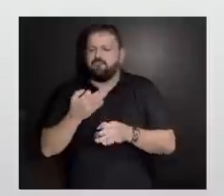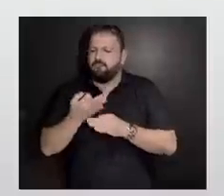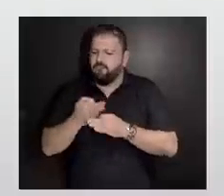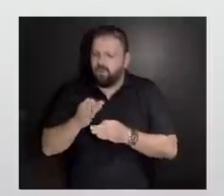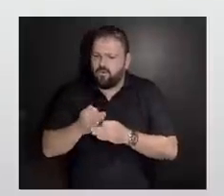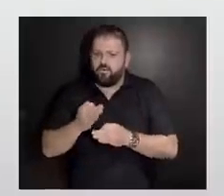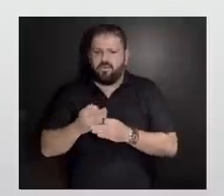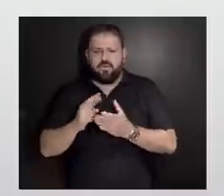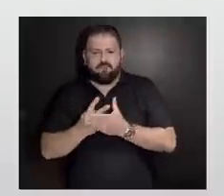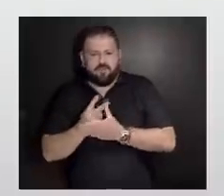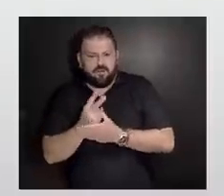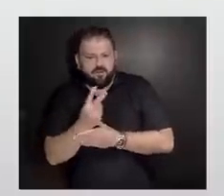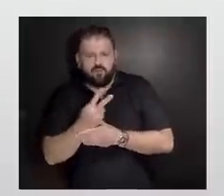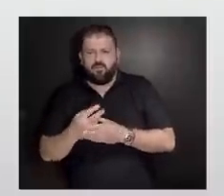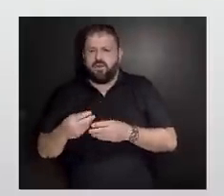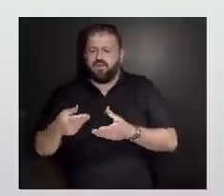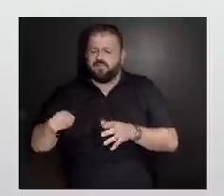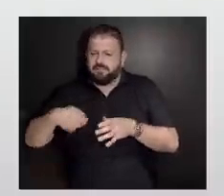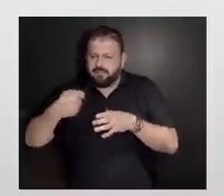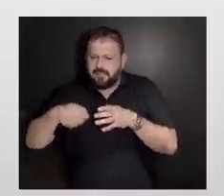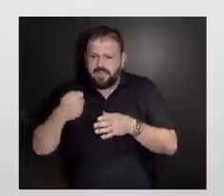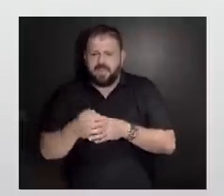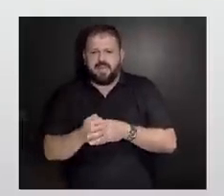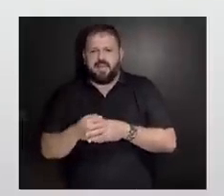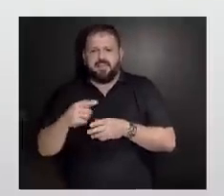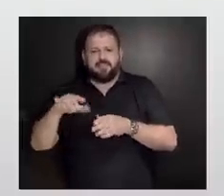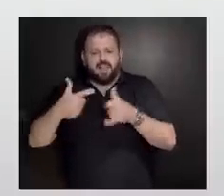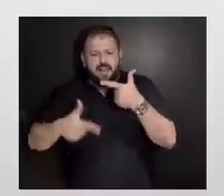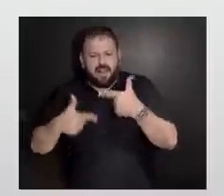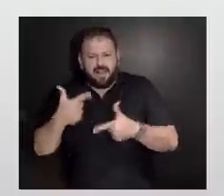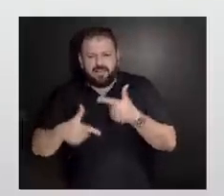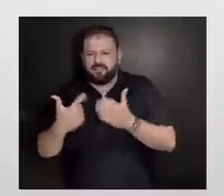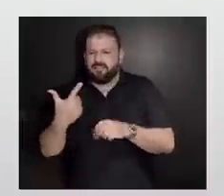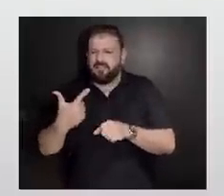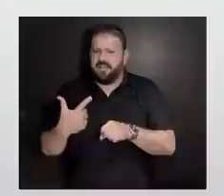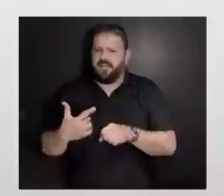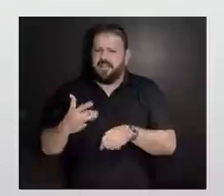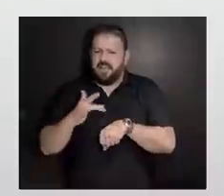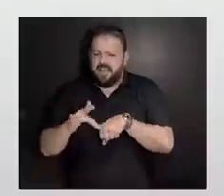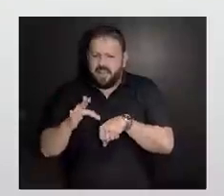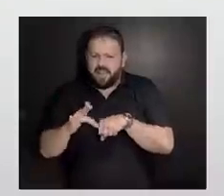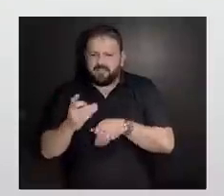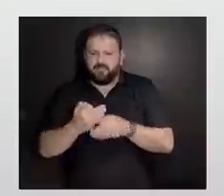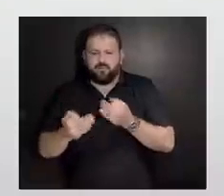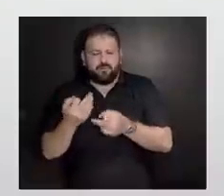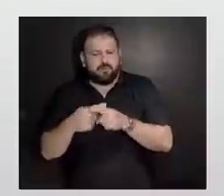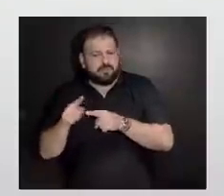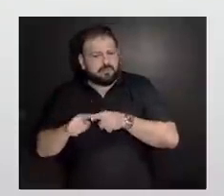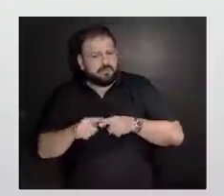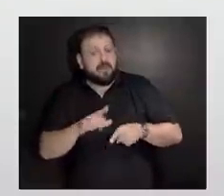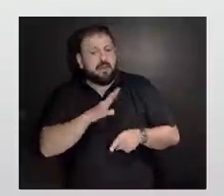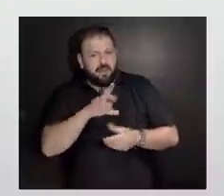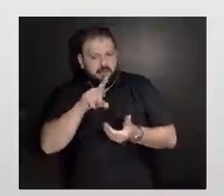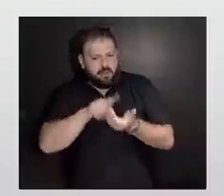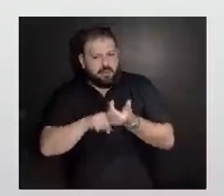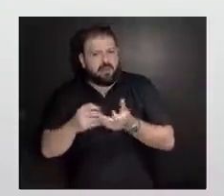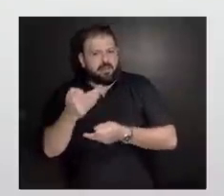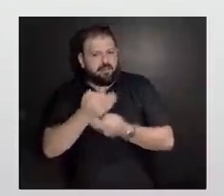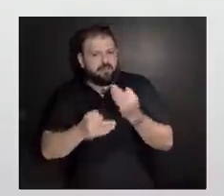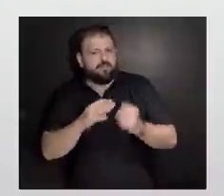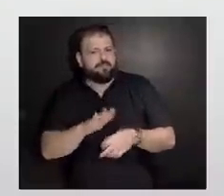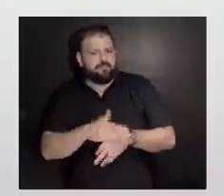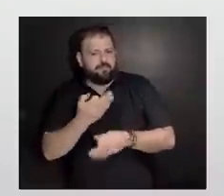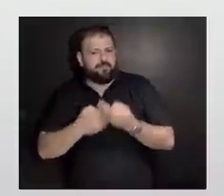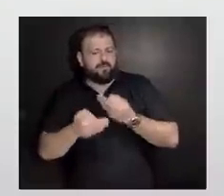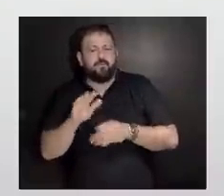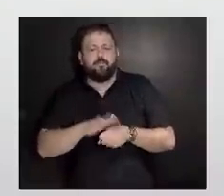en lácteos. Entonces es abundante en la naturaleza, ¿no? Esta es como la unidad mínima que vamos a encontrar y que nuestro